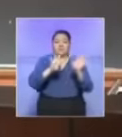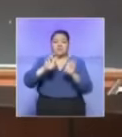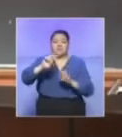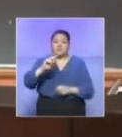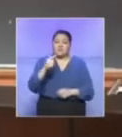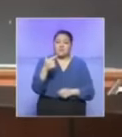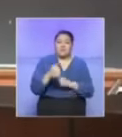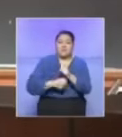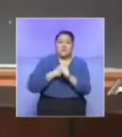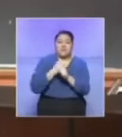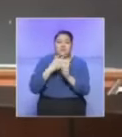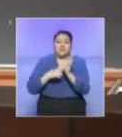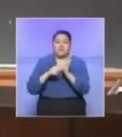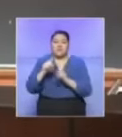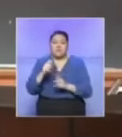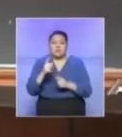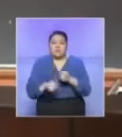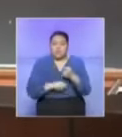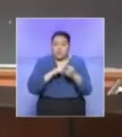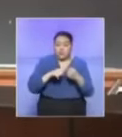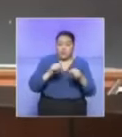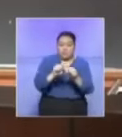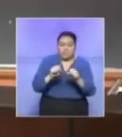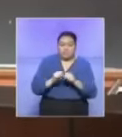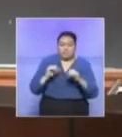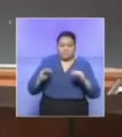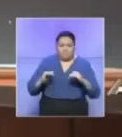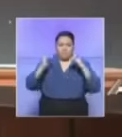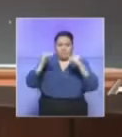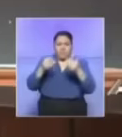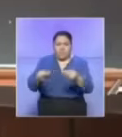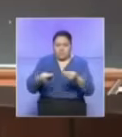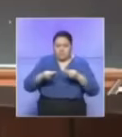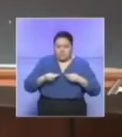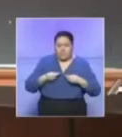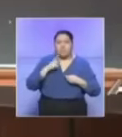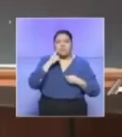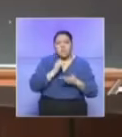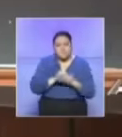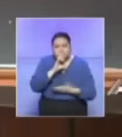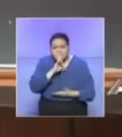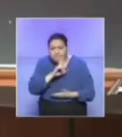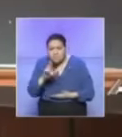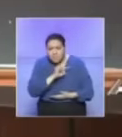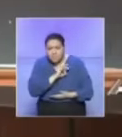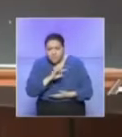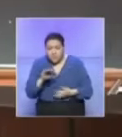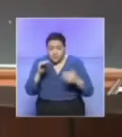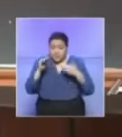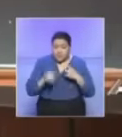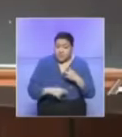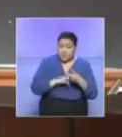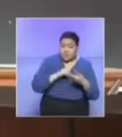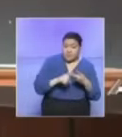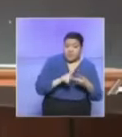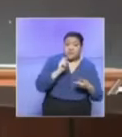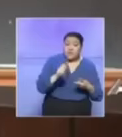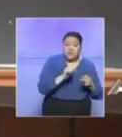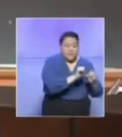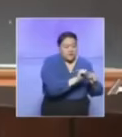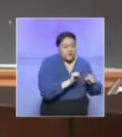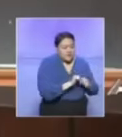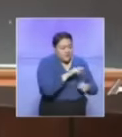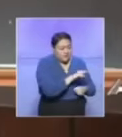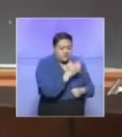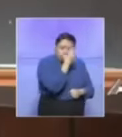937 de este año, se resuelve primero esta sala superior es competente para conocer y resolver del juicio. Segundo, se confirma la